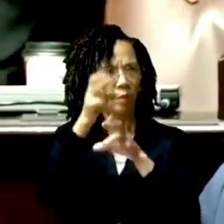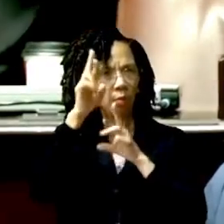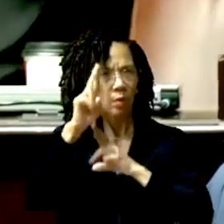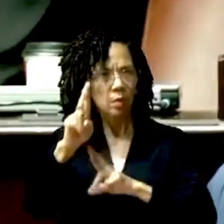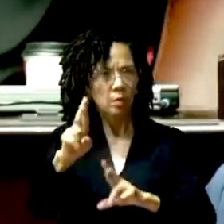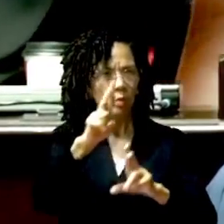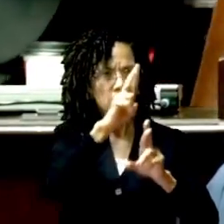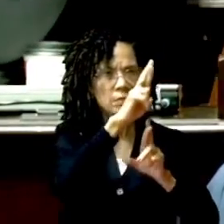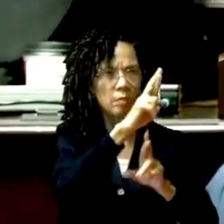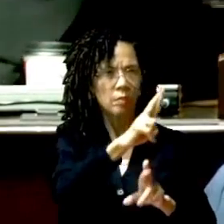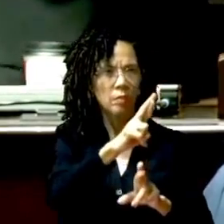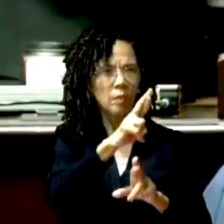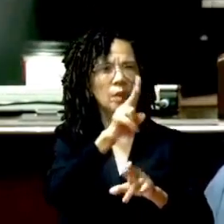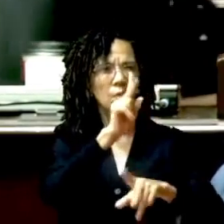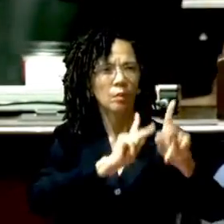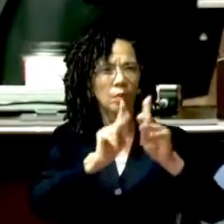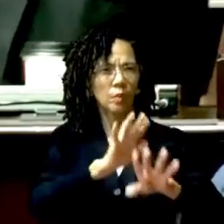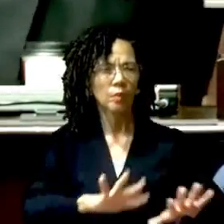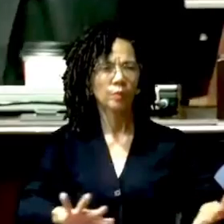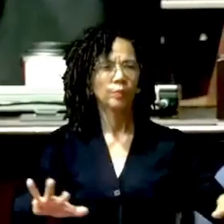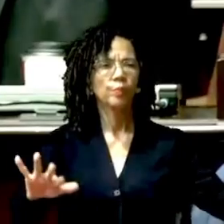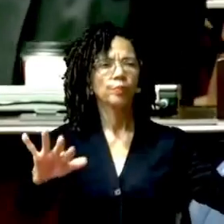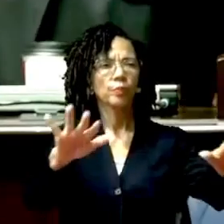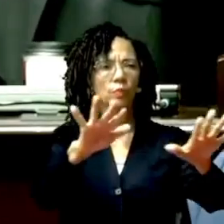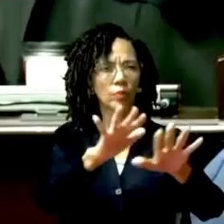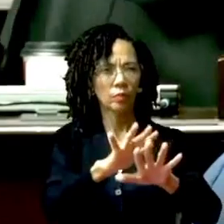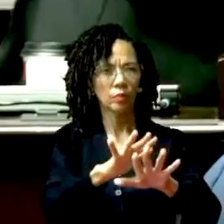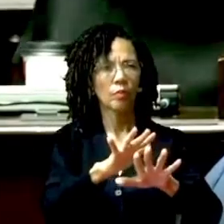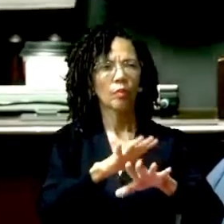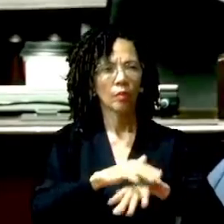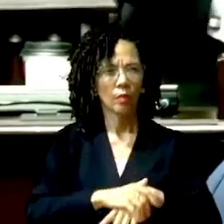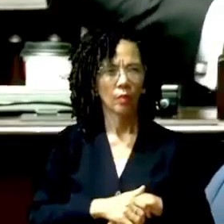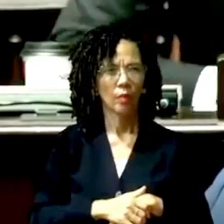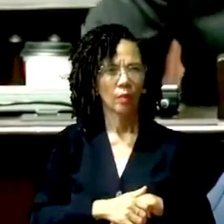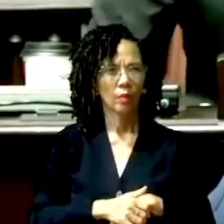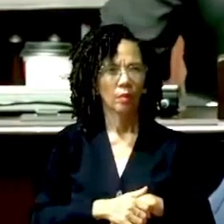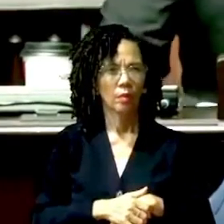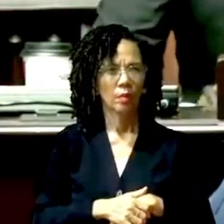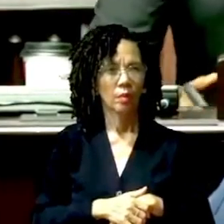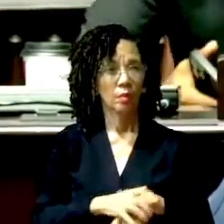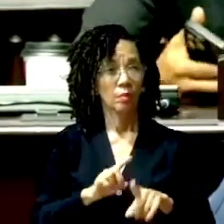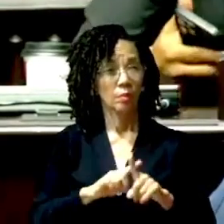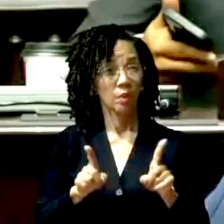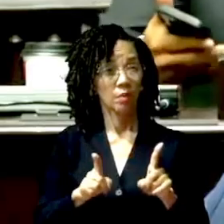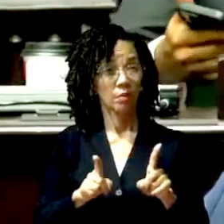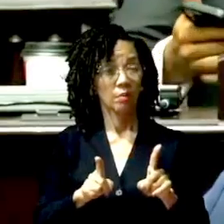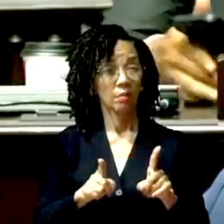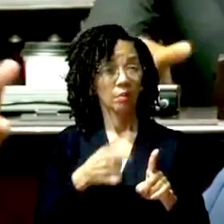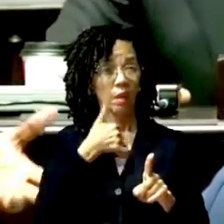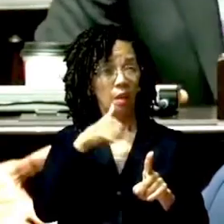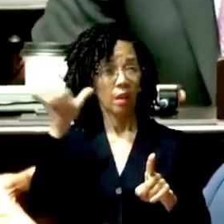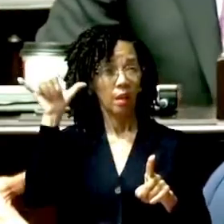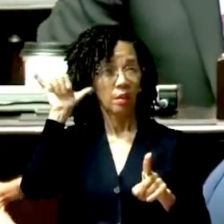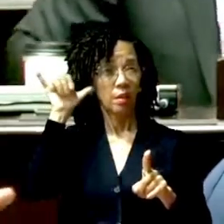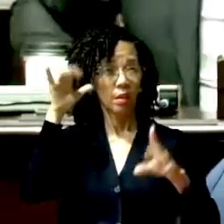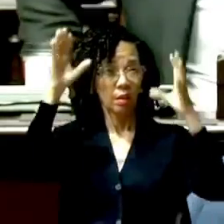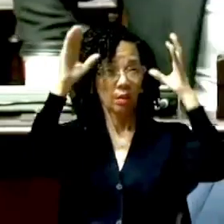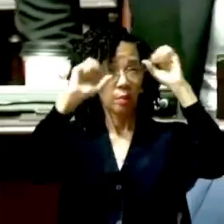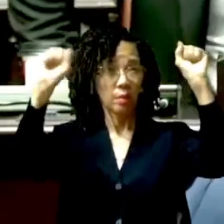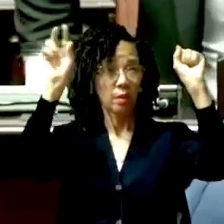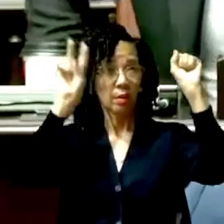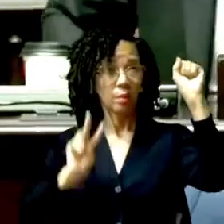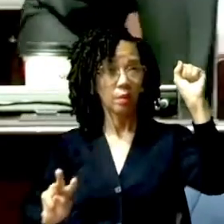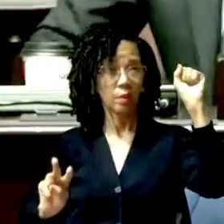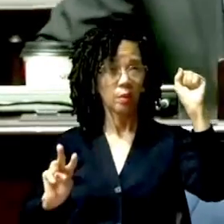una de las labores más loable, que es de ser payaso, de agradar en las